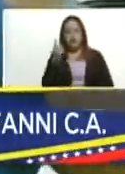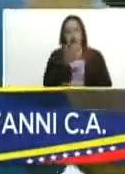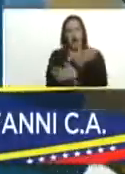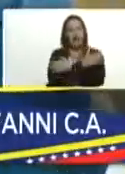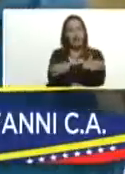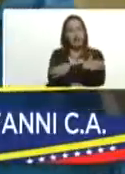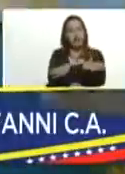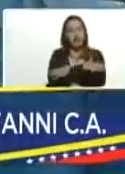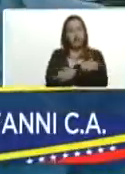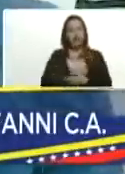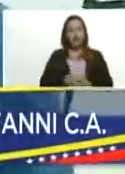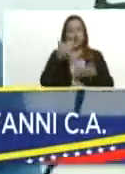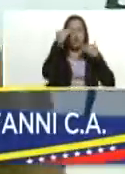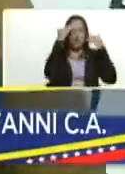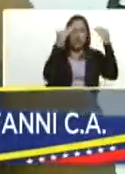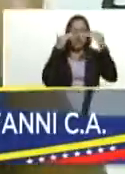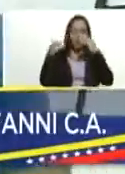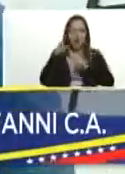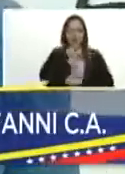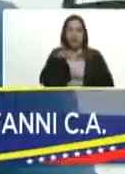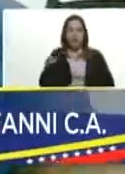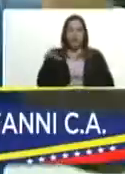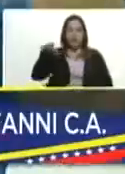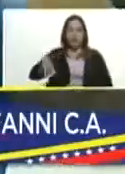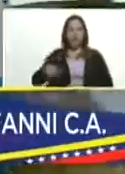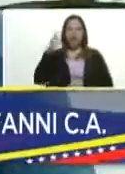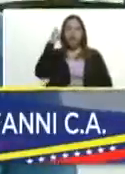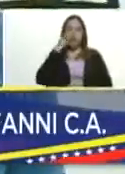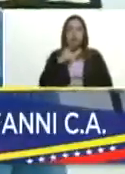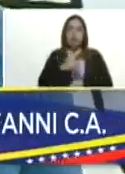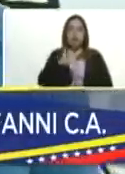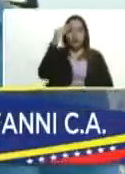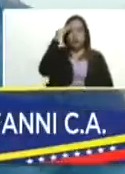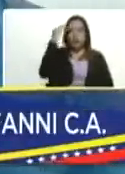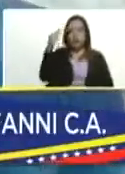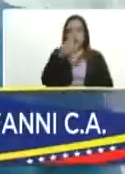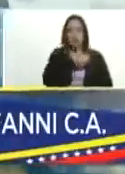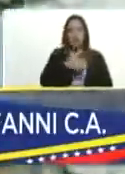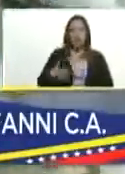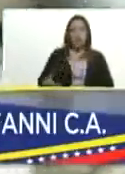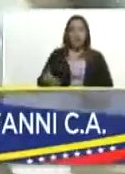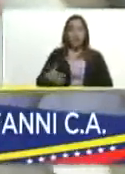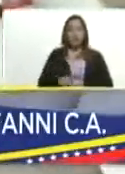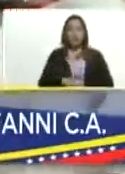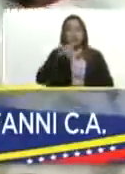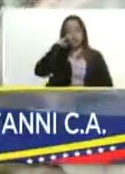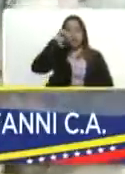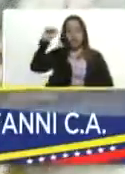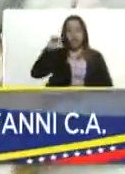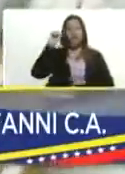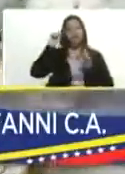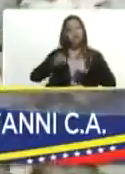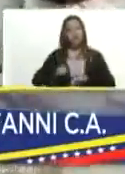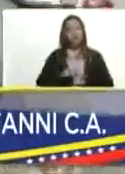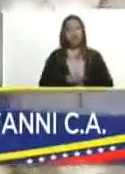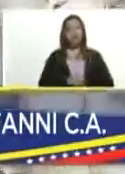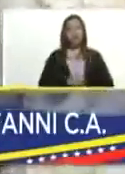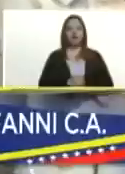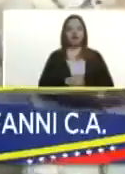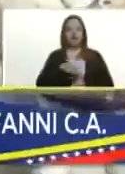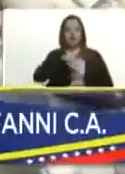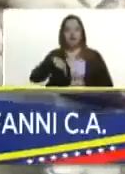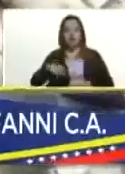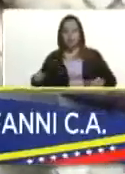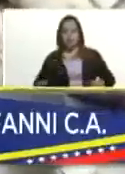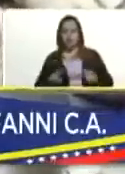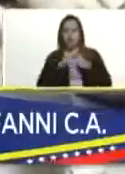abrazo, un saludo a mi gente de allá del estado Sucre, un saludo, comandante presidente Nicolás Maduro, y sí, efectivamente, nos encontramos